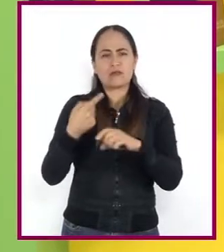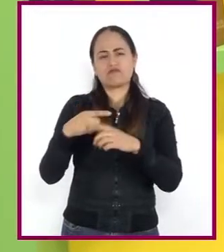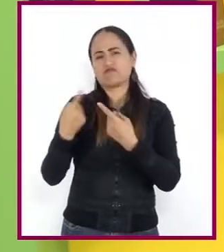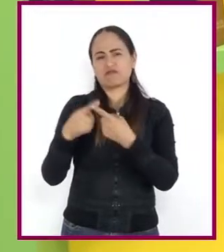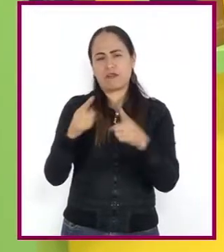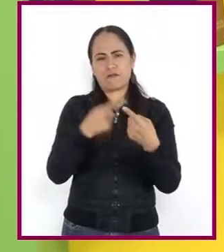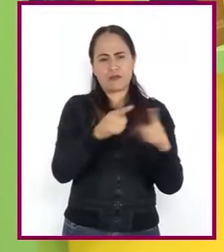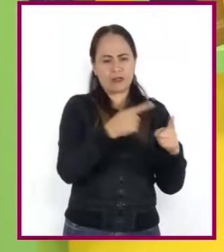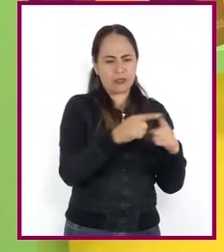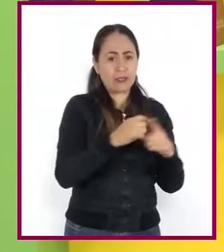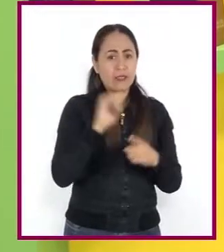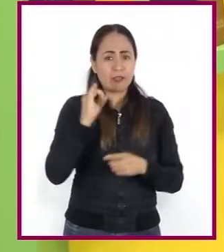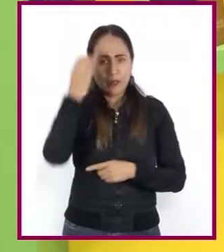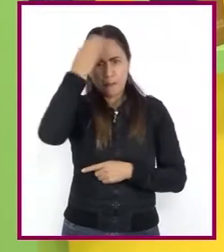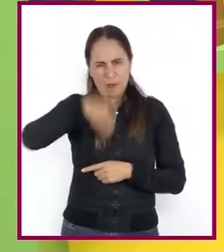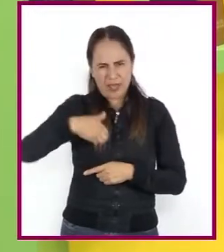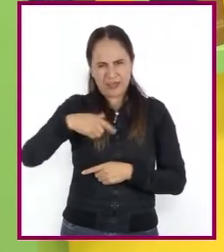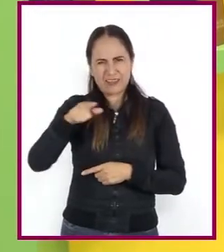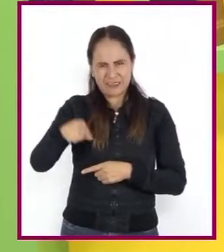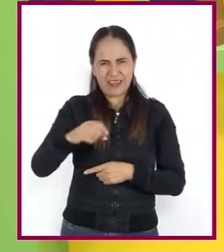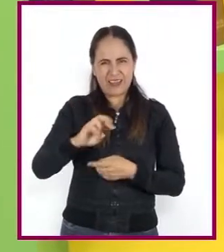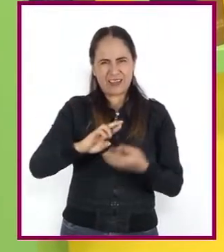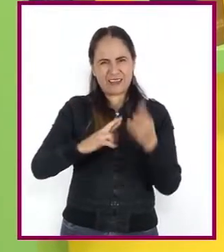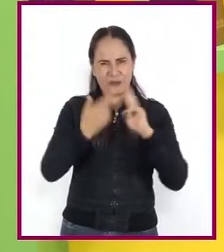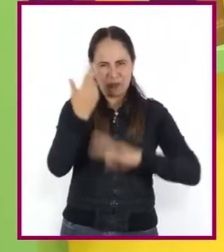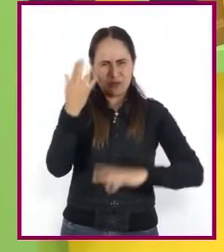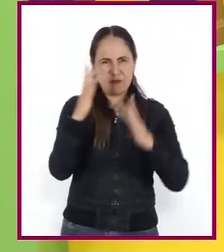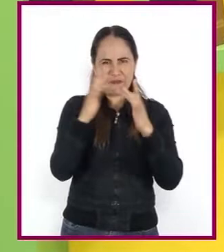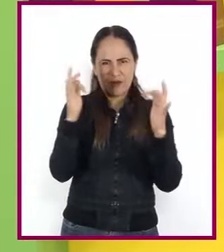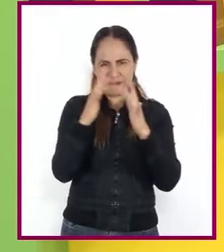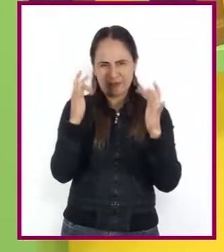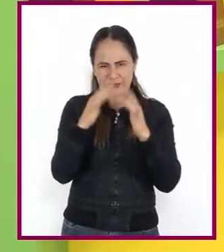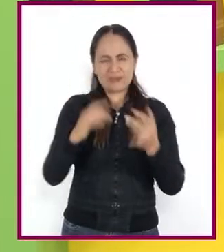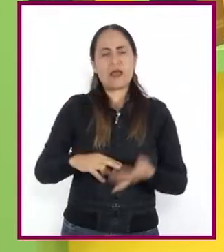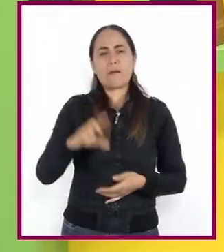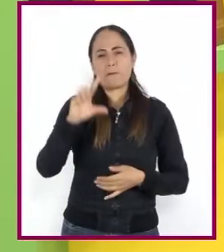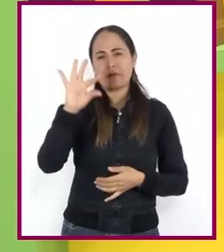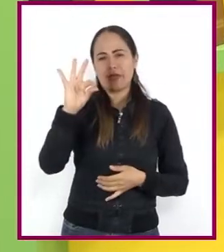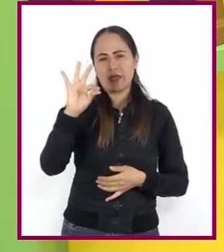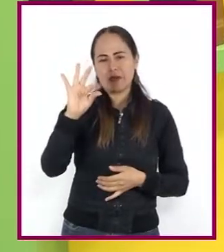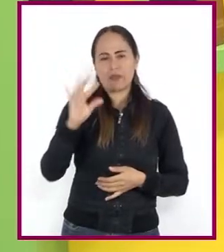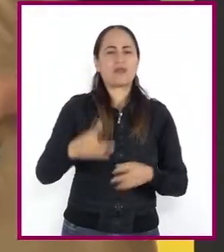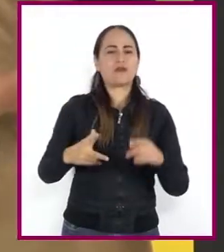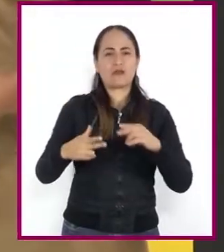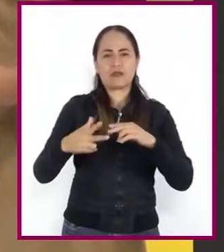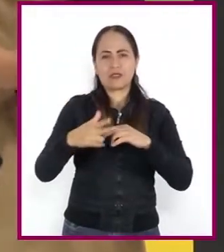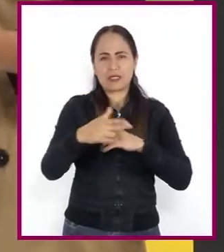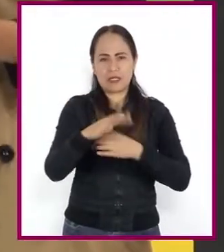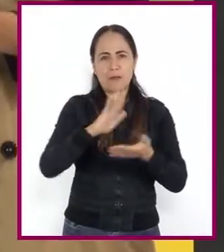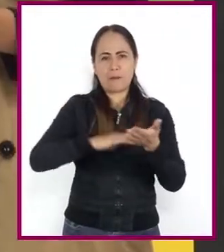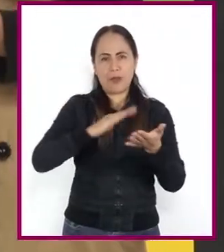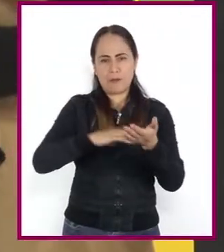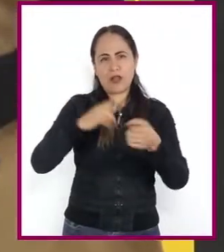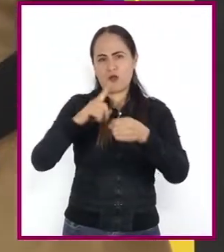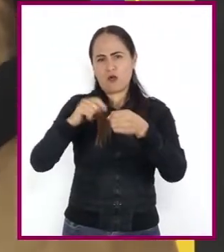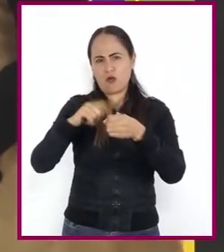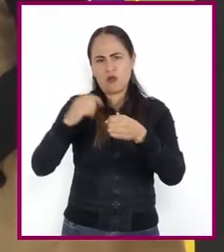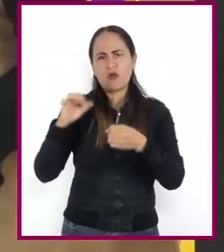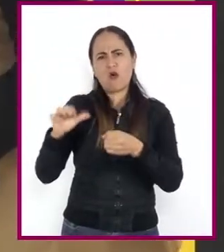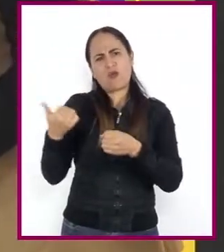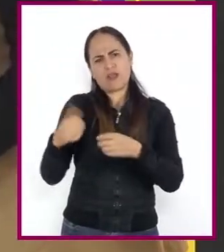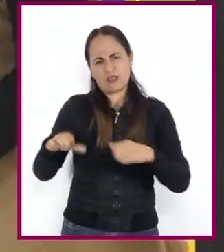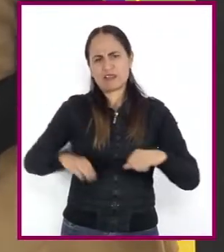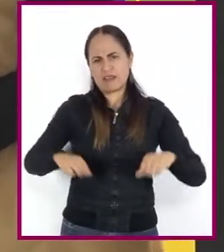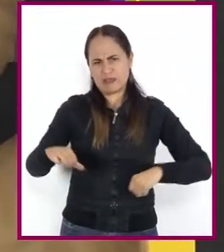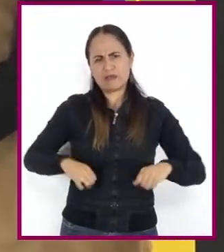las causas de la Revolución Francesa, pegamento, tijeras, hojas de colores que le sobraron de otras